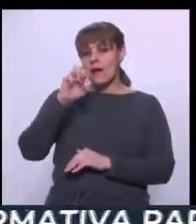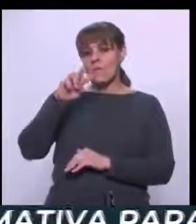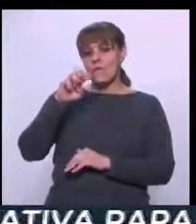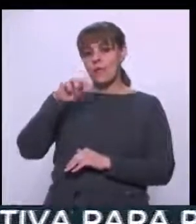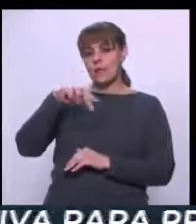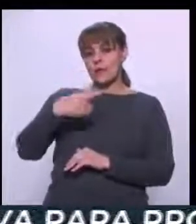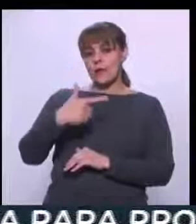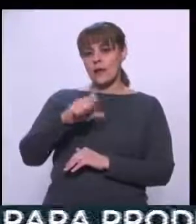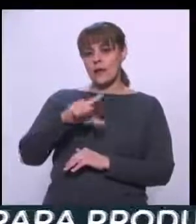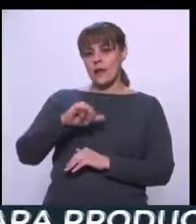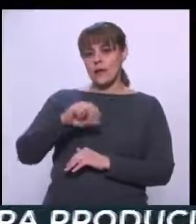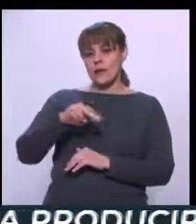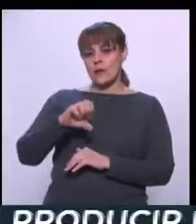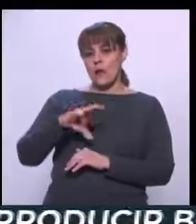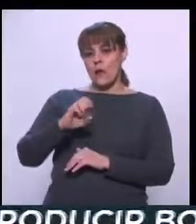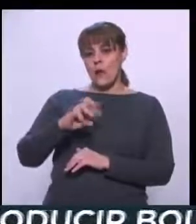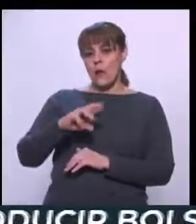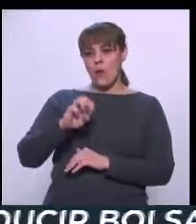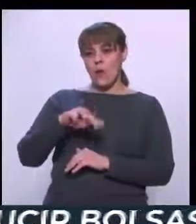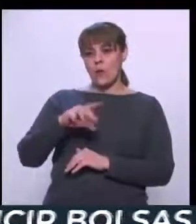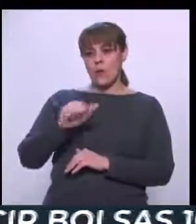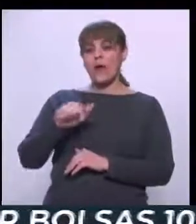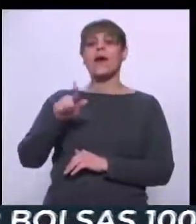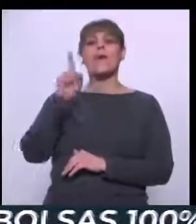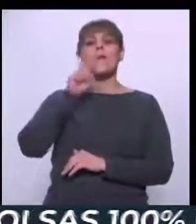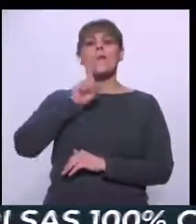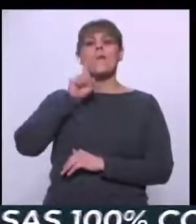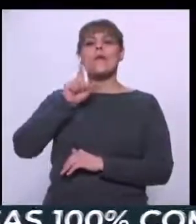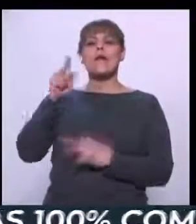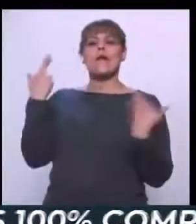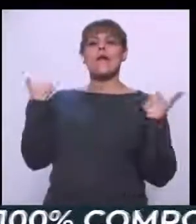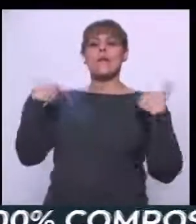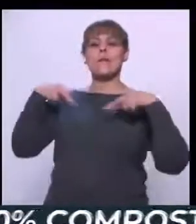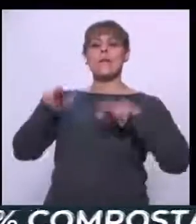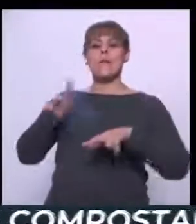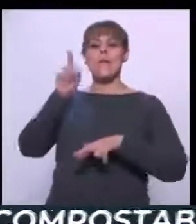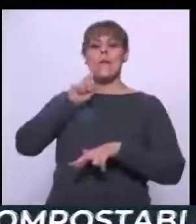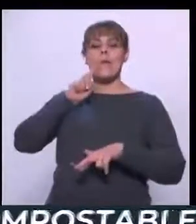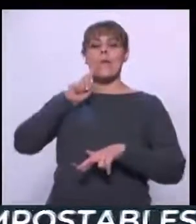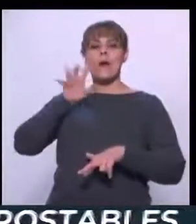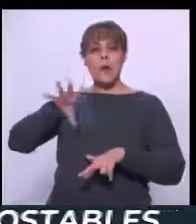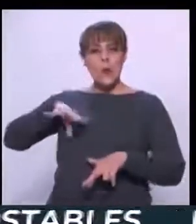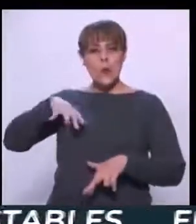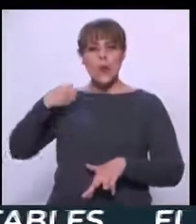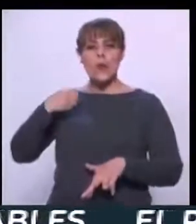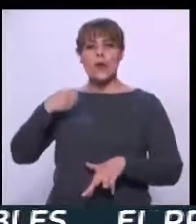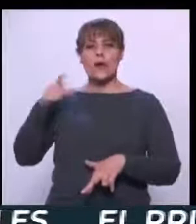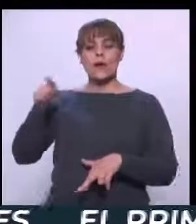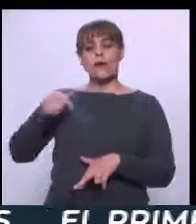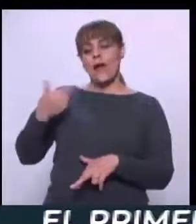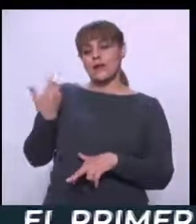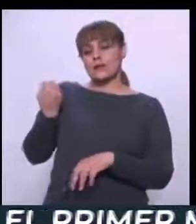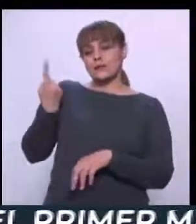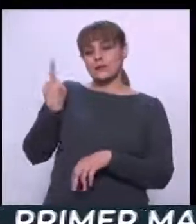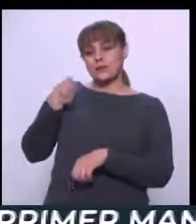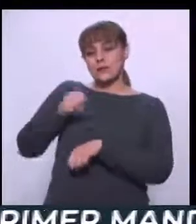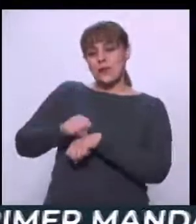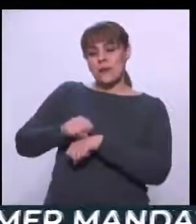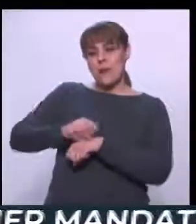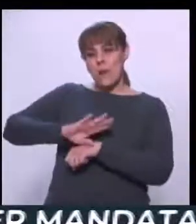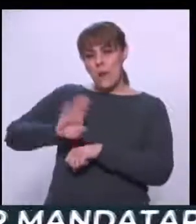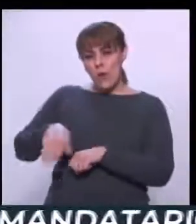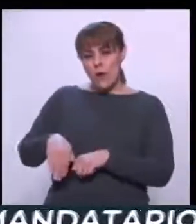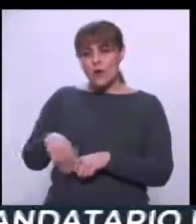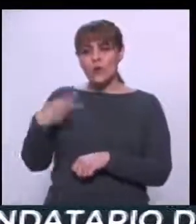Corona Cadena, símbolo de la lucha de las mujeres trabajadoras, que murió la semana pasada. Este documental retrata el